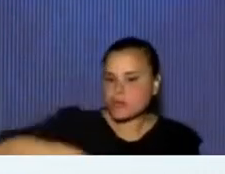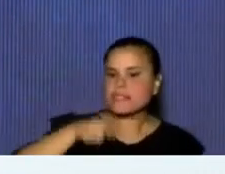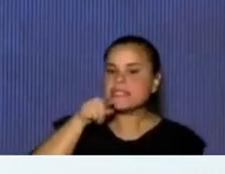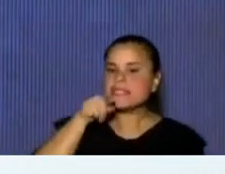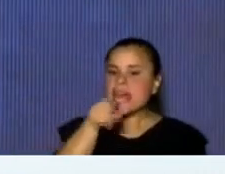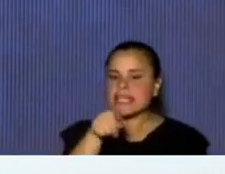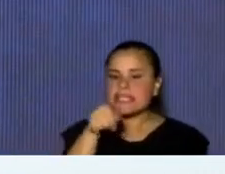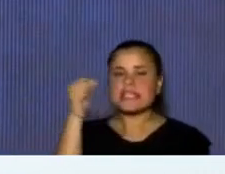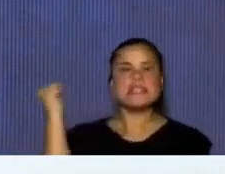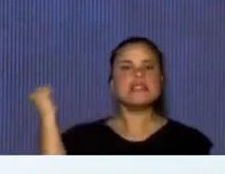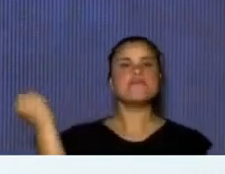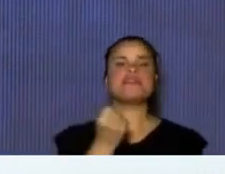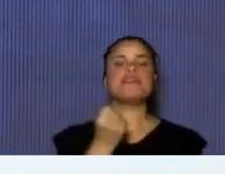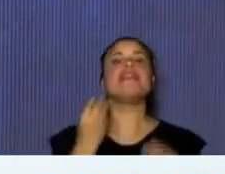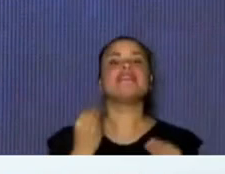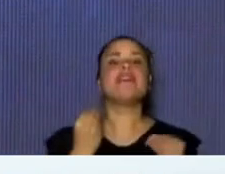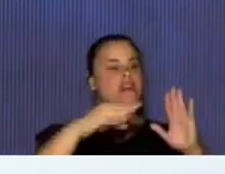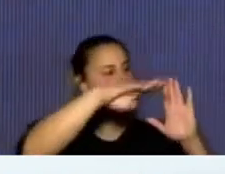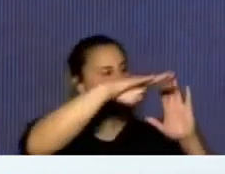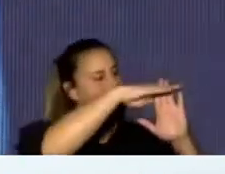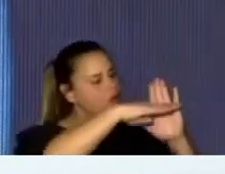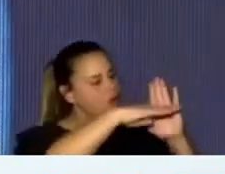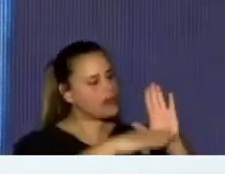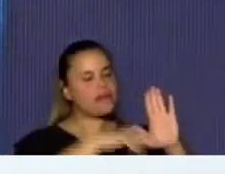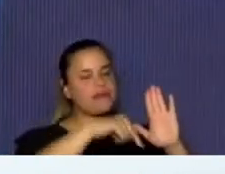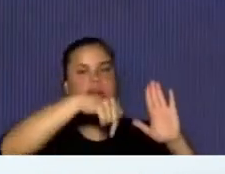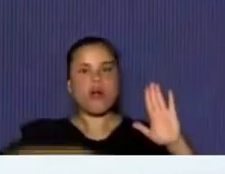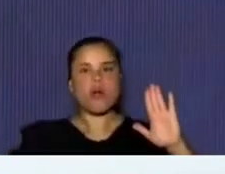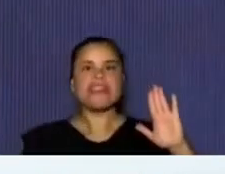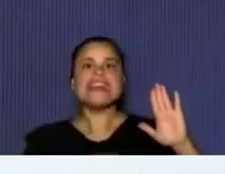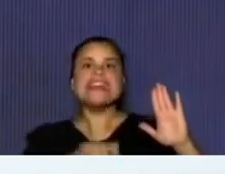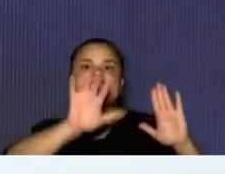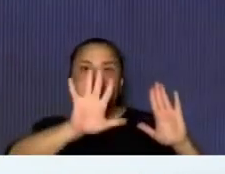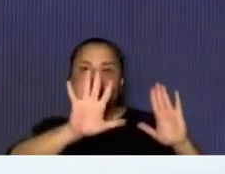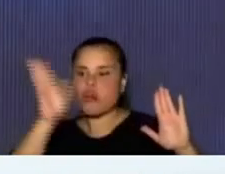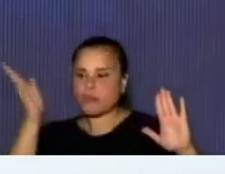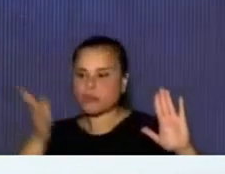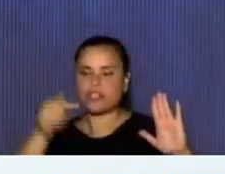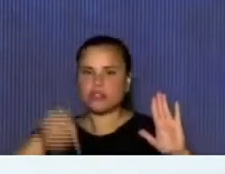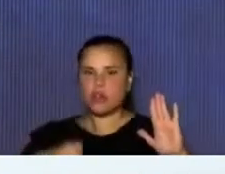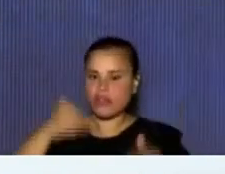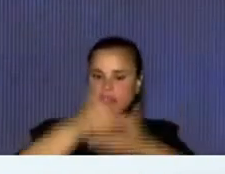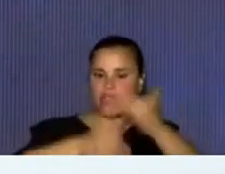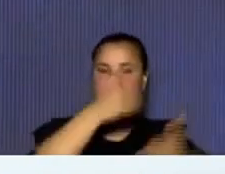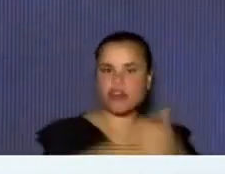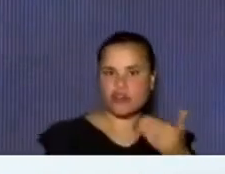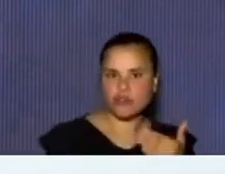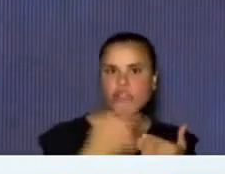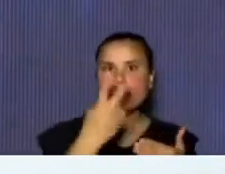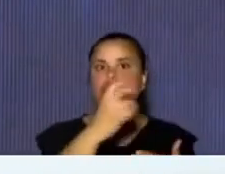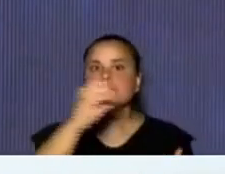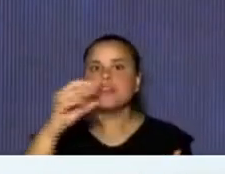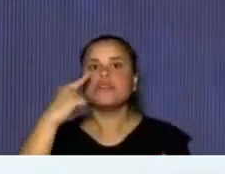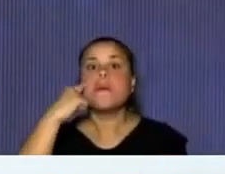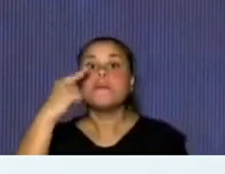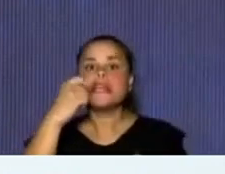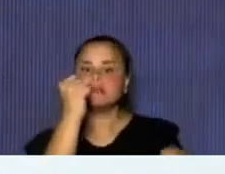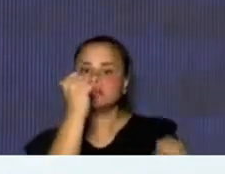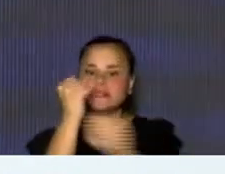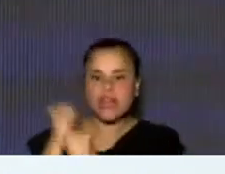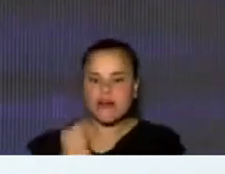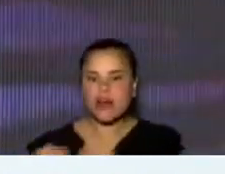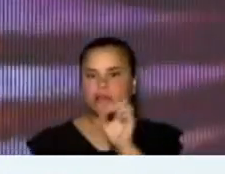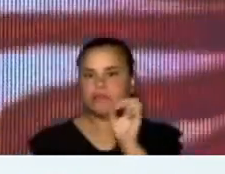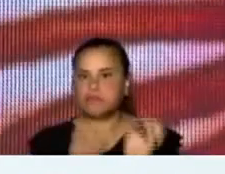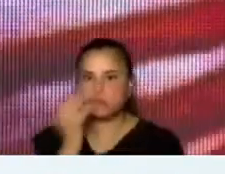llevar adelante las propuestas que tiene dentro de su proyecto para poder avanzar, desarrollarnos, generar industria, generar empleo, que creo